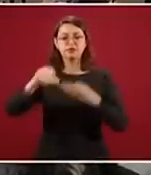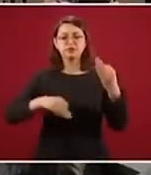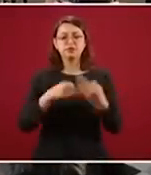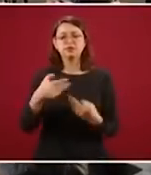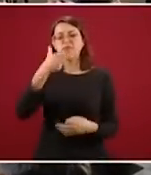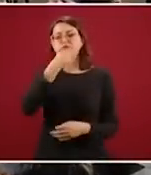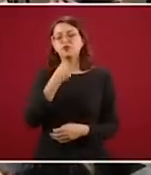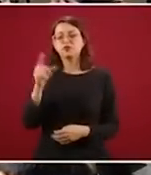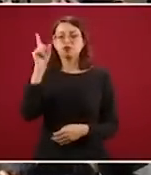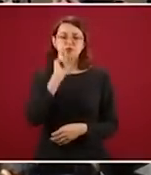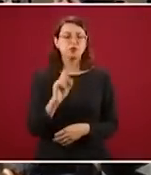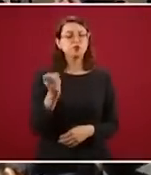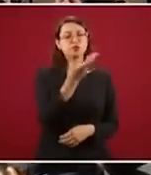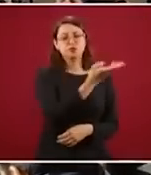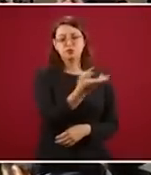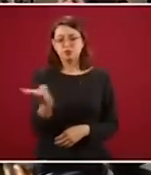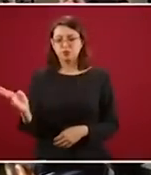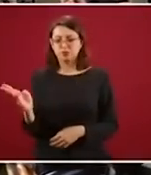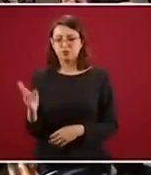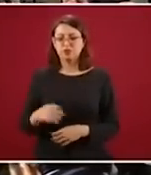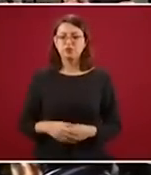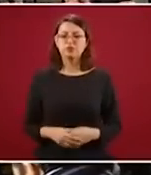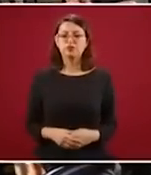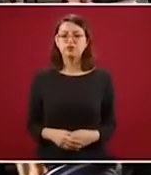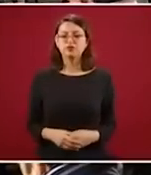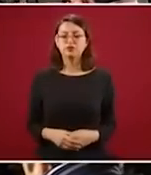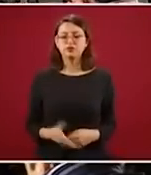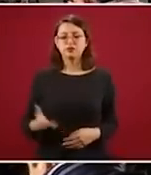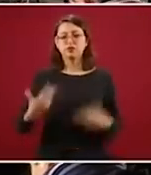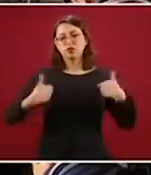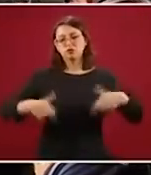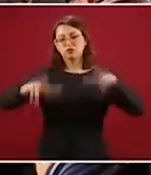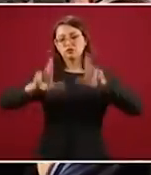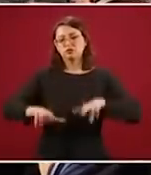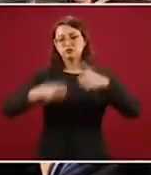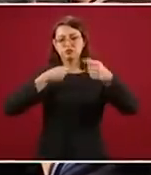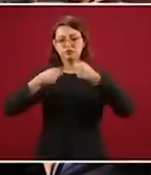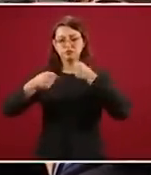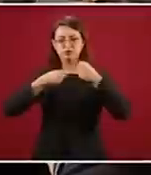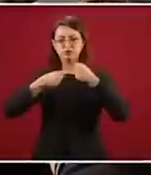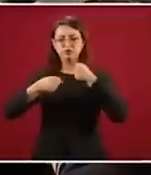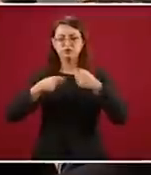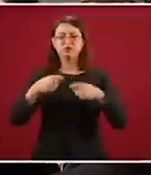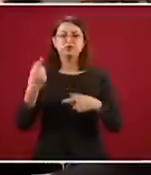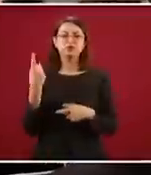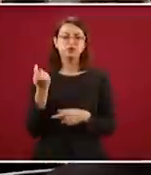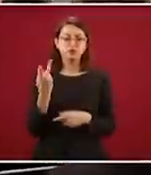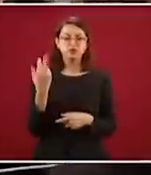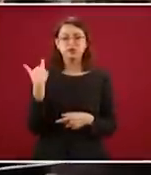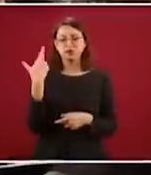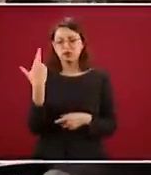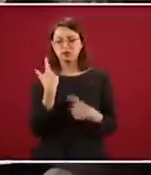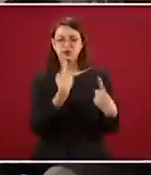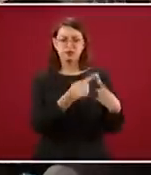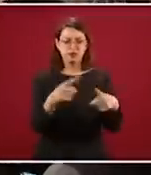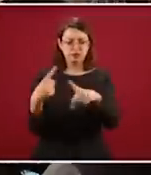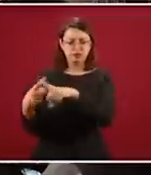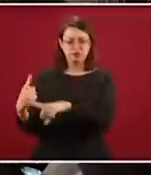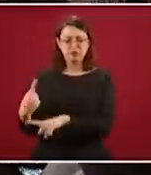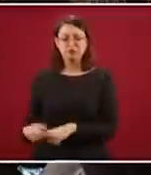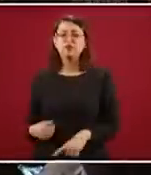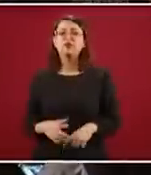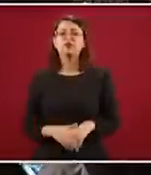los representantes de los medios de comunicación. Vamos a hablar del plan conjunto del Gobierno de la